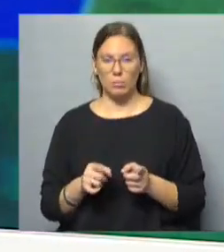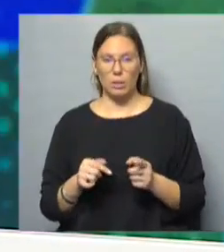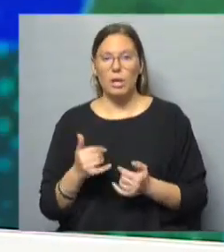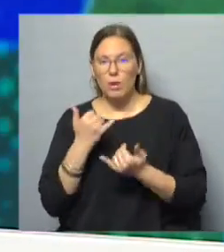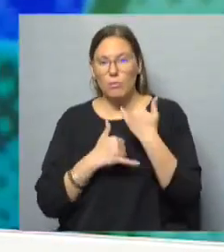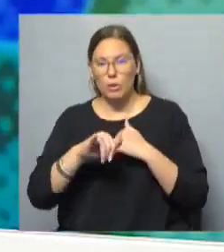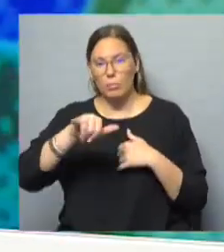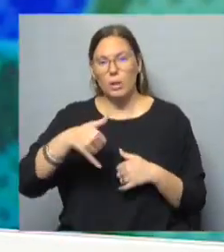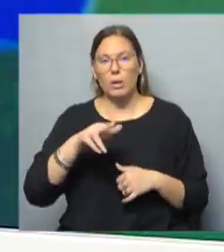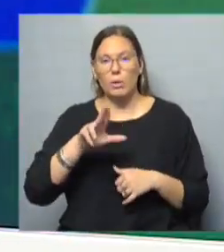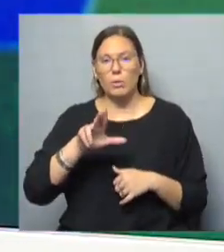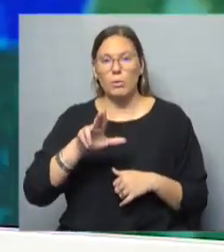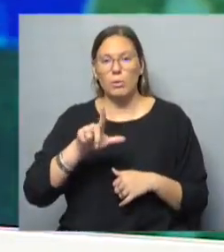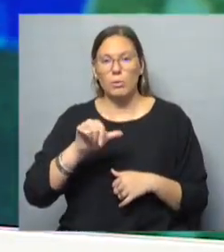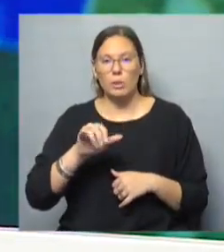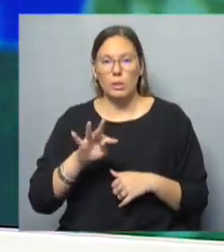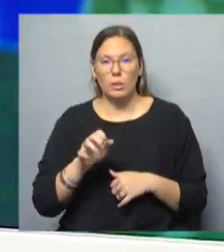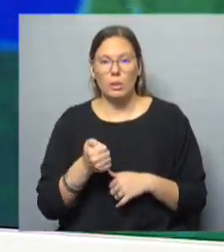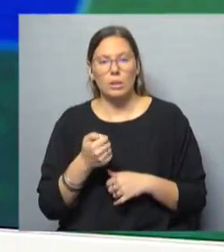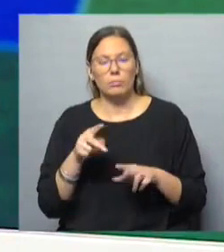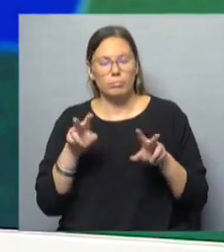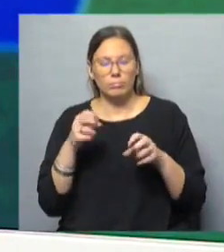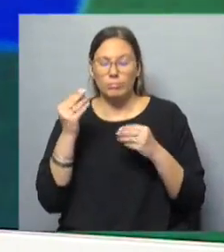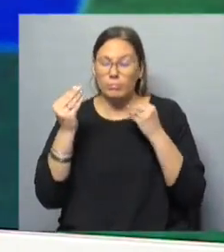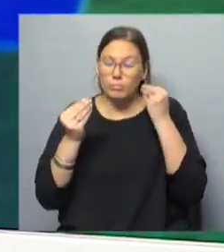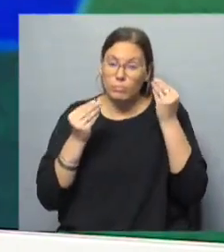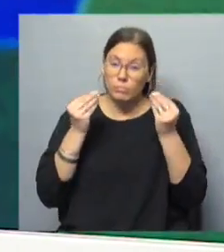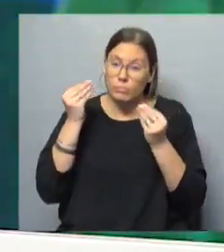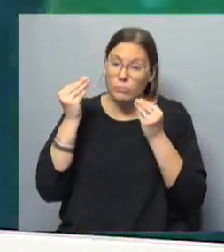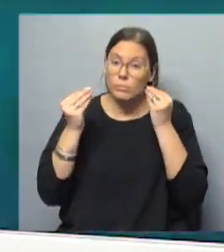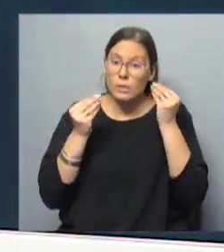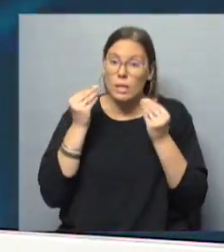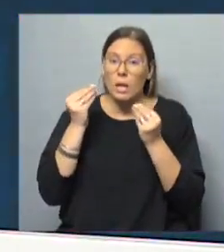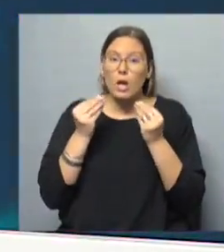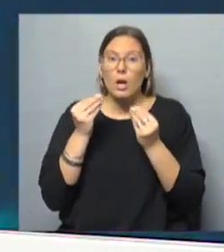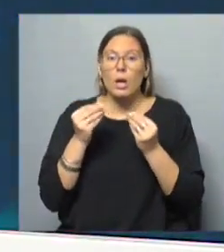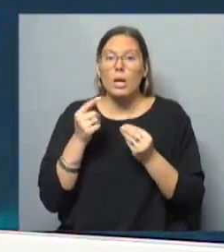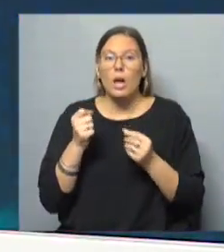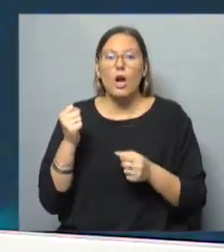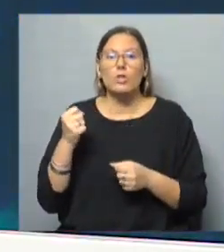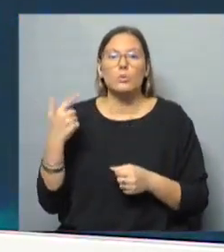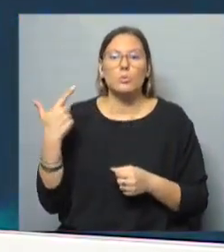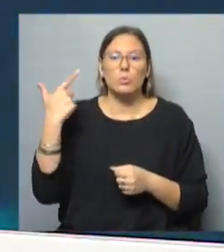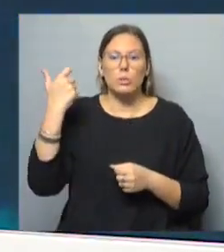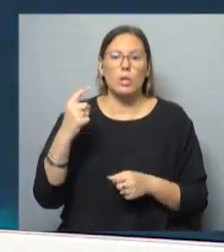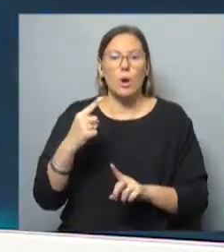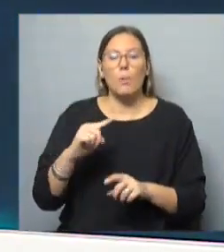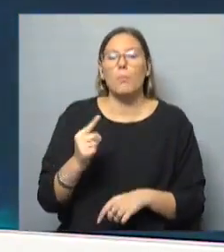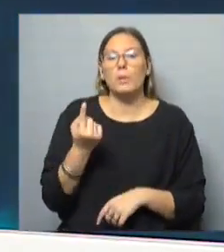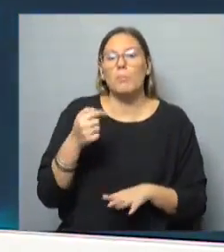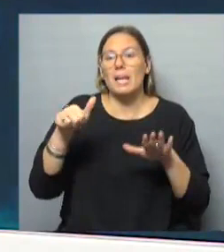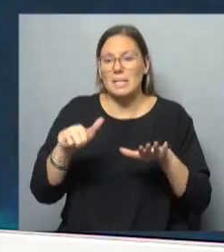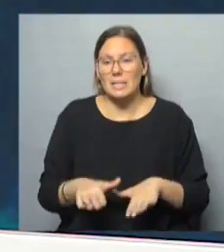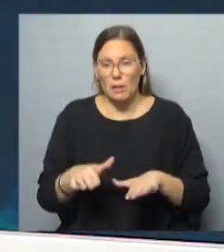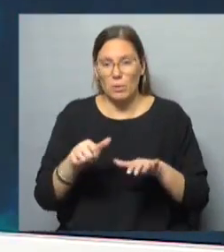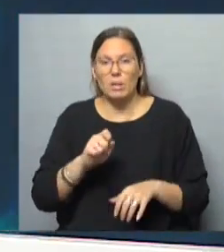informe de Julieta Núñez Tomás con un tema muy preocupante, porque la contabilización de los suicidios en el primer semestre de este año da